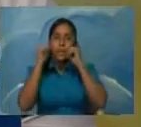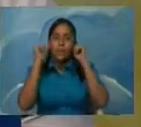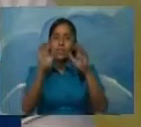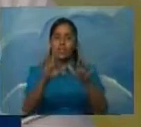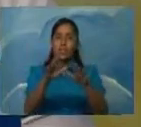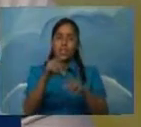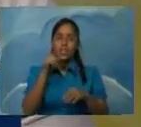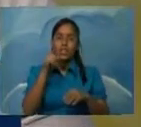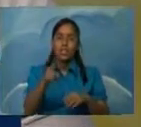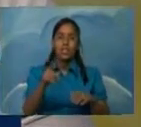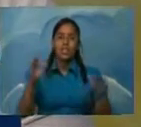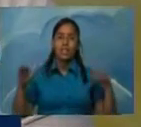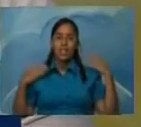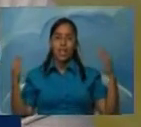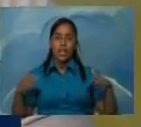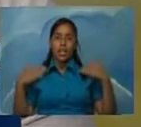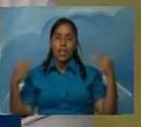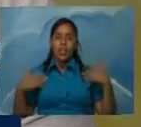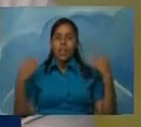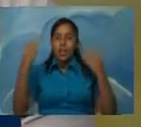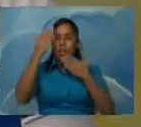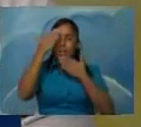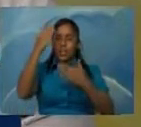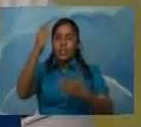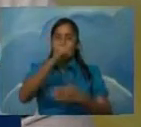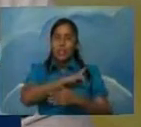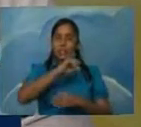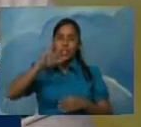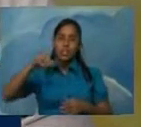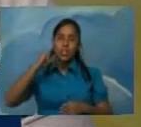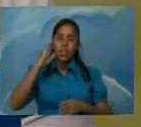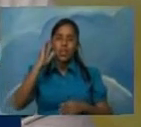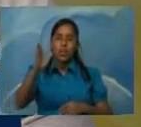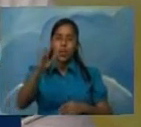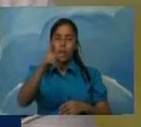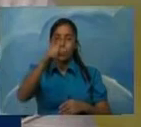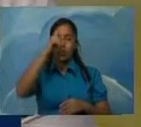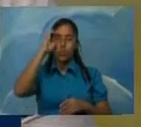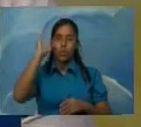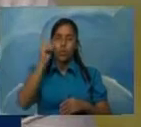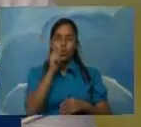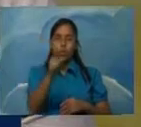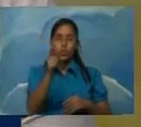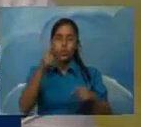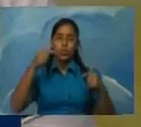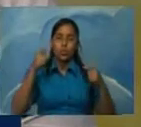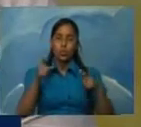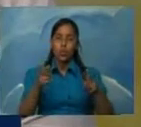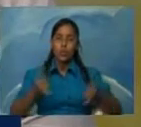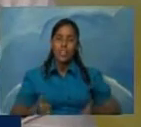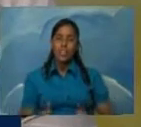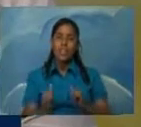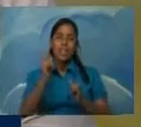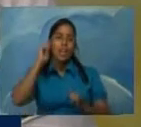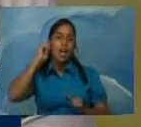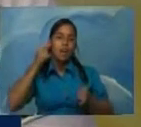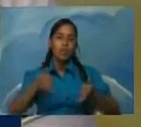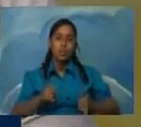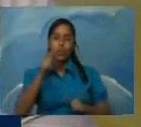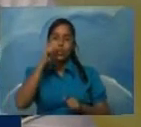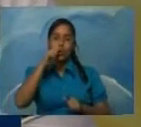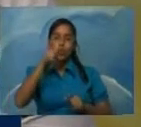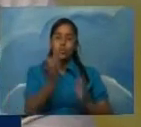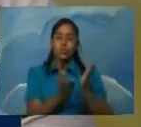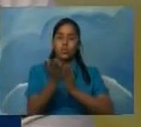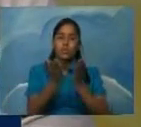y te alegrarás delante de Jehová tu Dios tú, tu hijo, tu hija tu